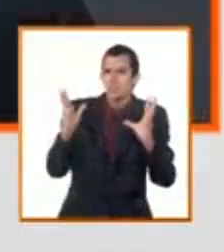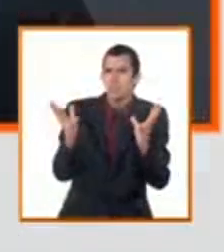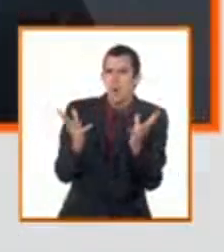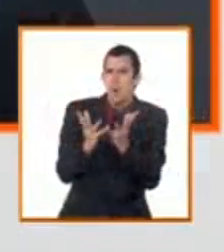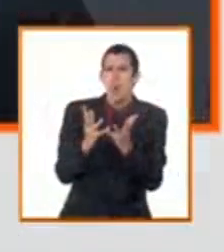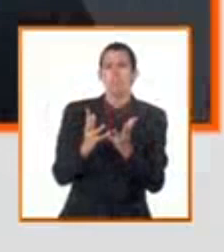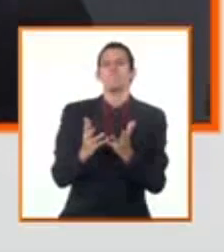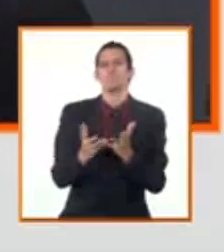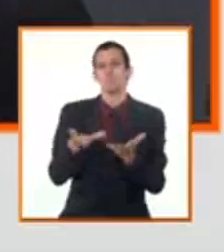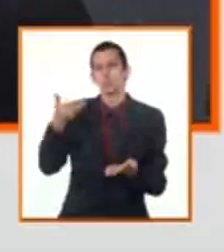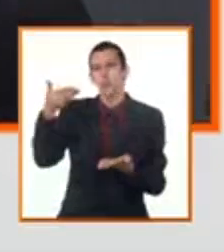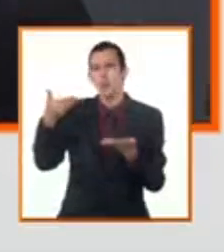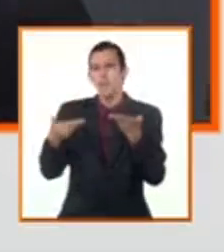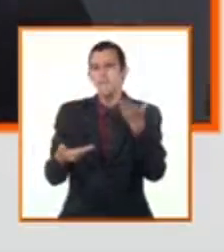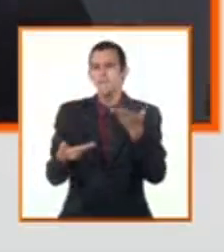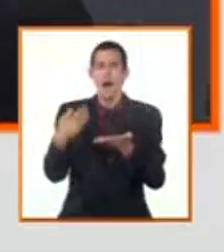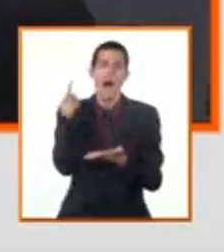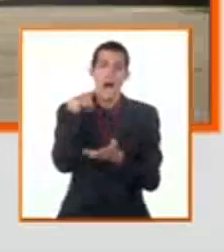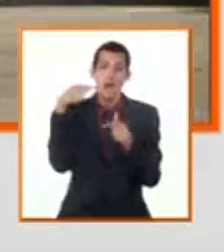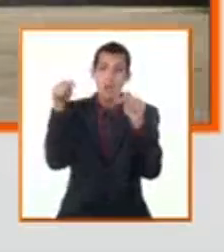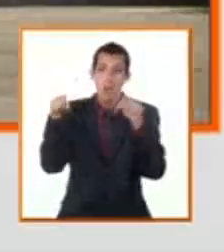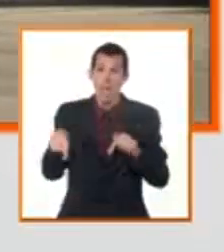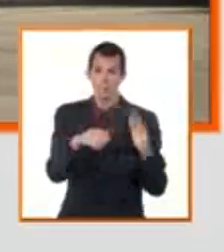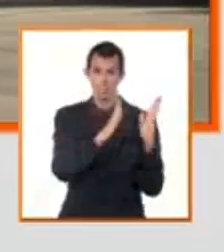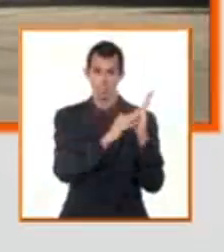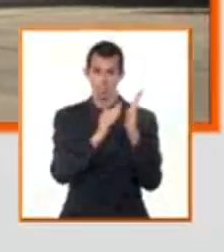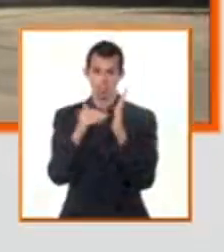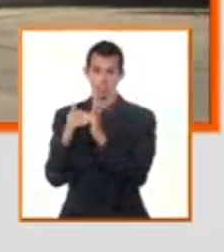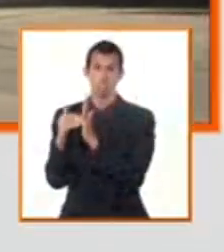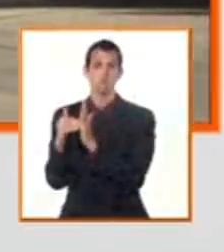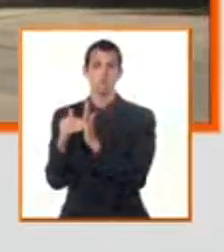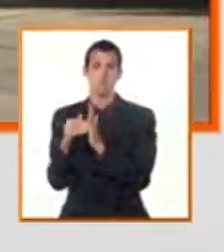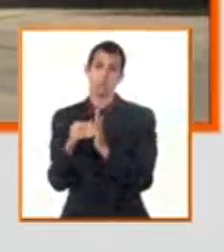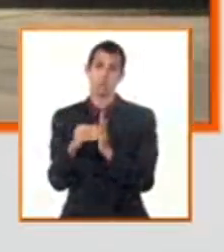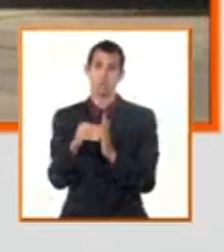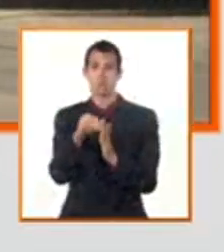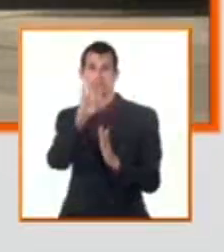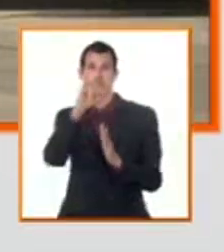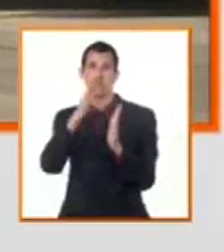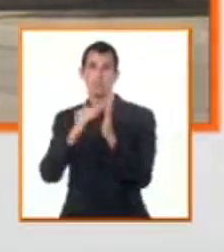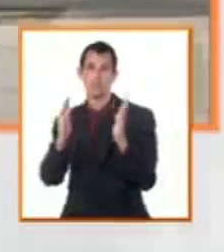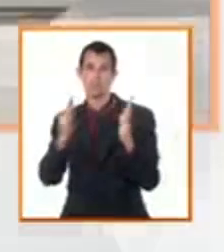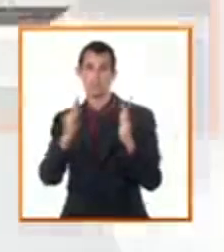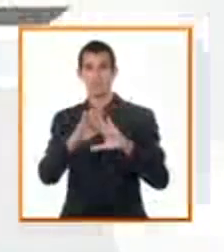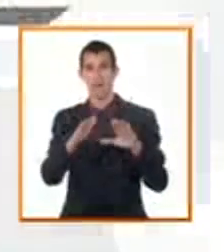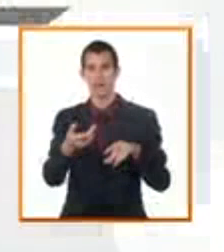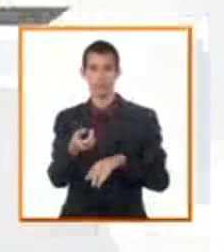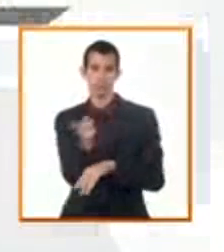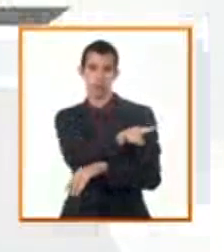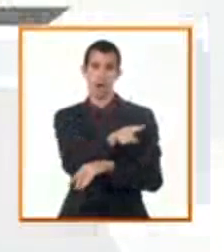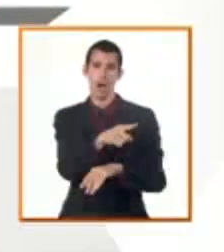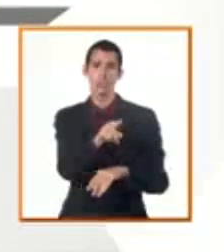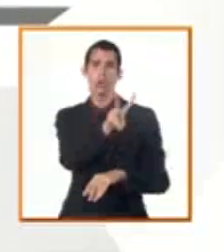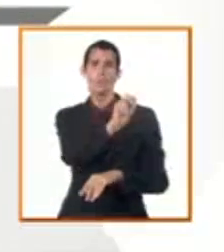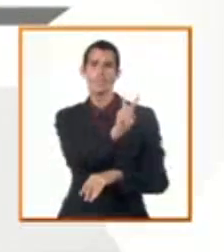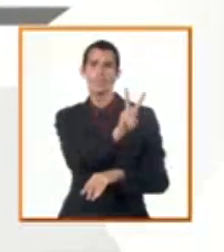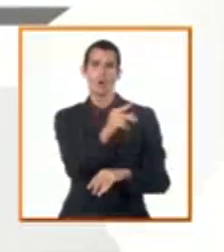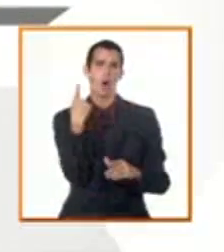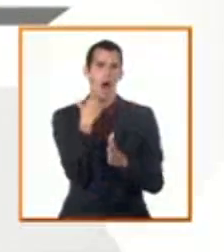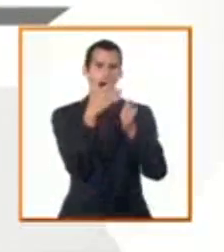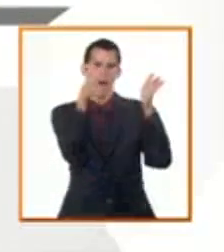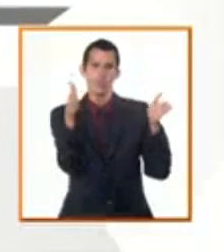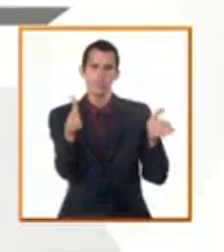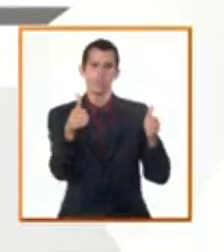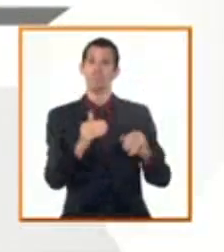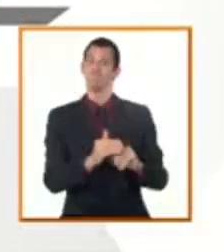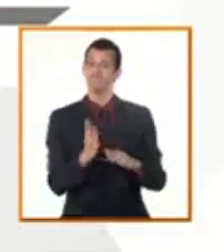año 2022. Pero no solo en el 2022, tenemos una gráfica ahí que ilustra bien el 21 y el 20, aun cuando son